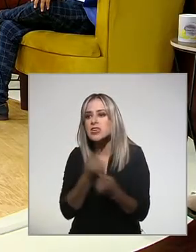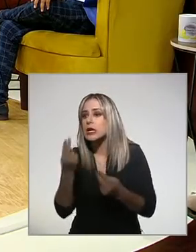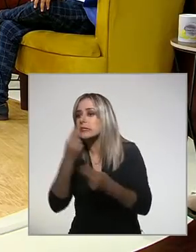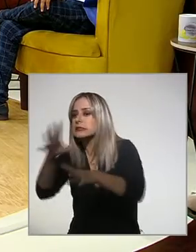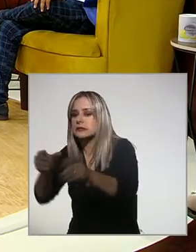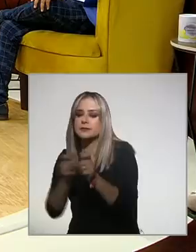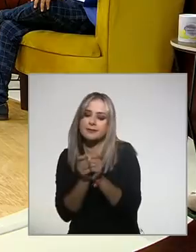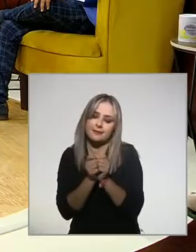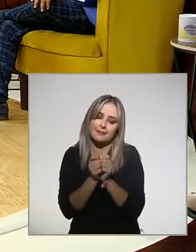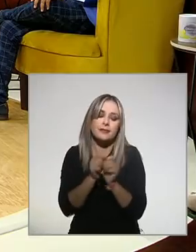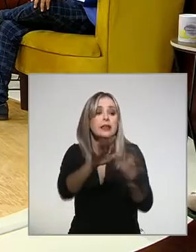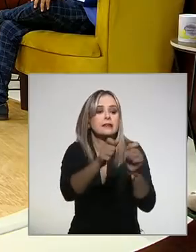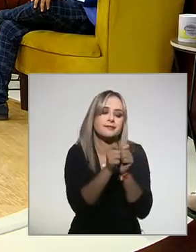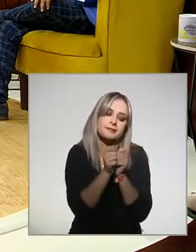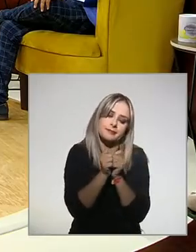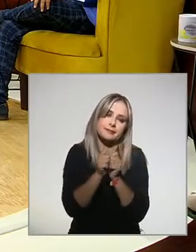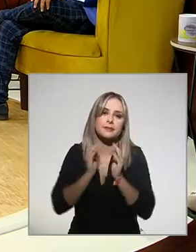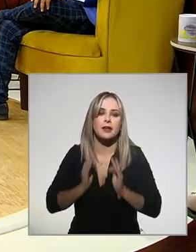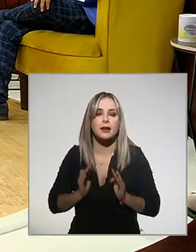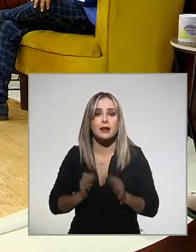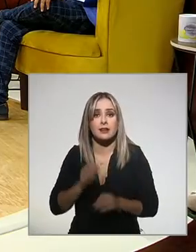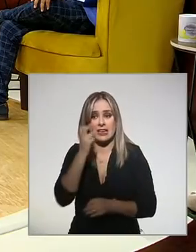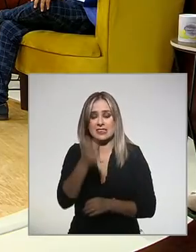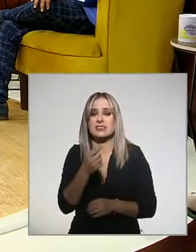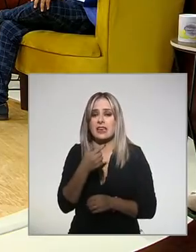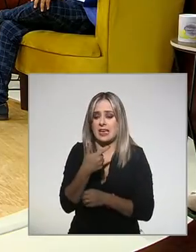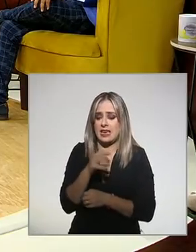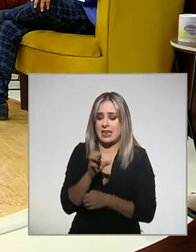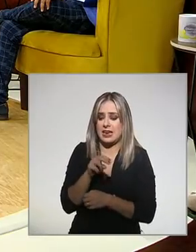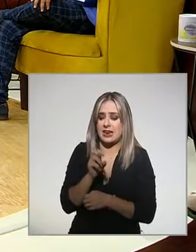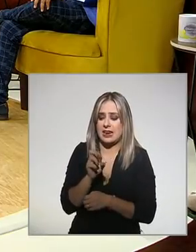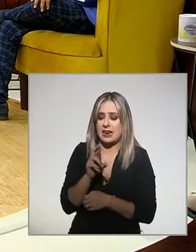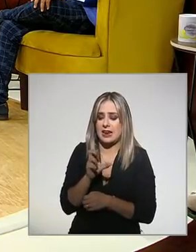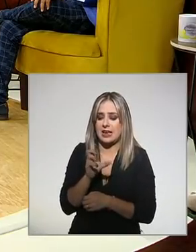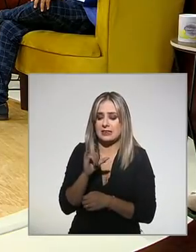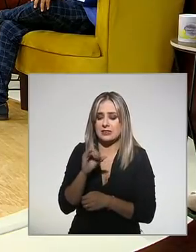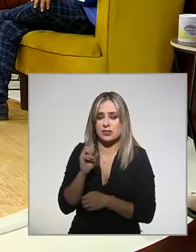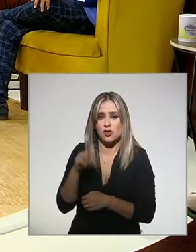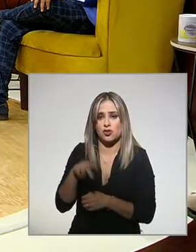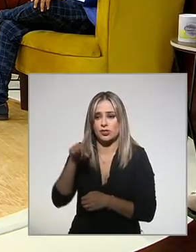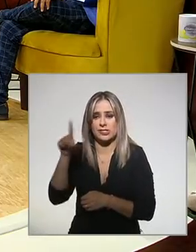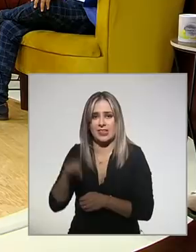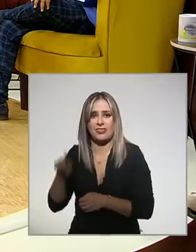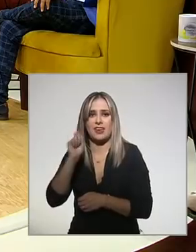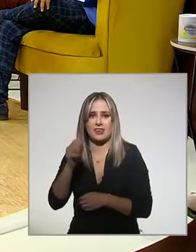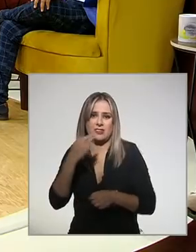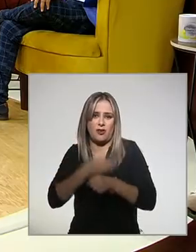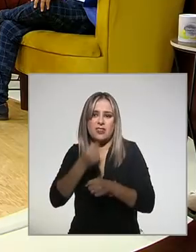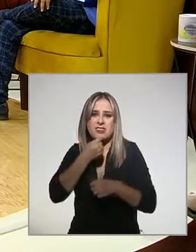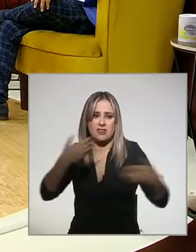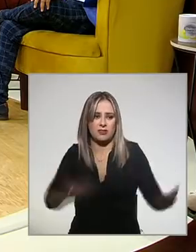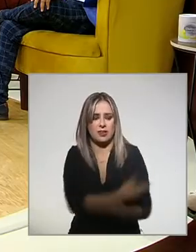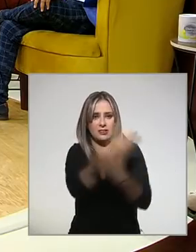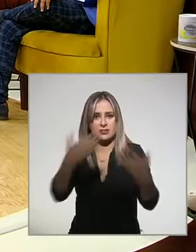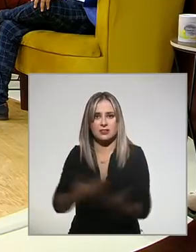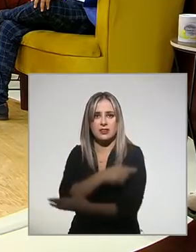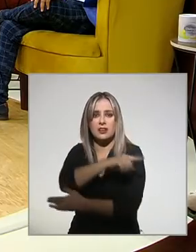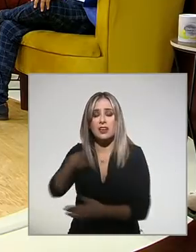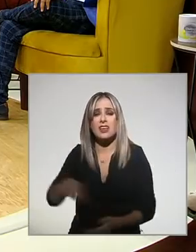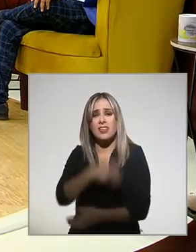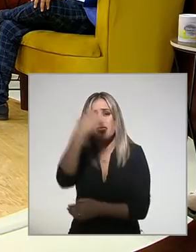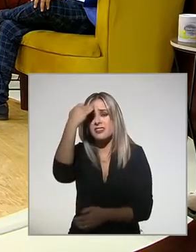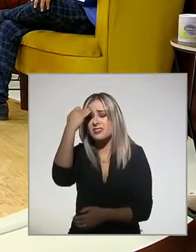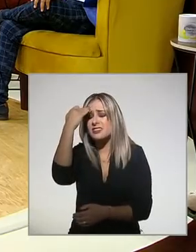hay estudios que indican que esta generación llamada Z, pues tiene periodos de concentración muy reducidos,